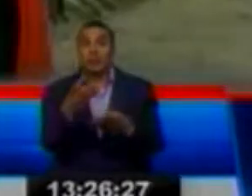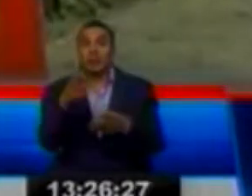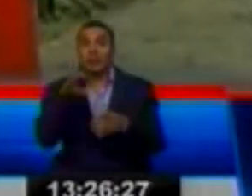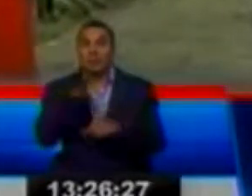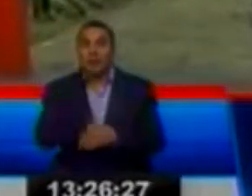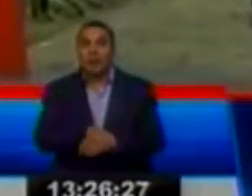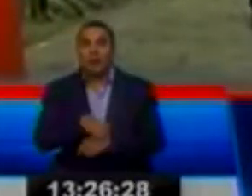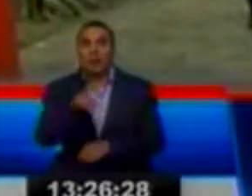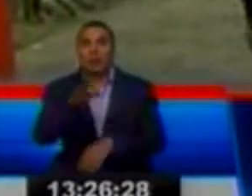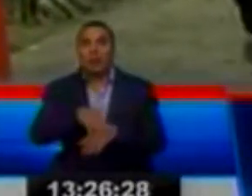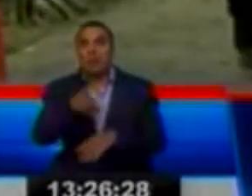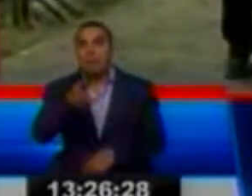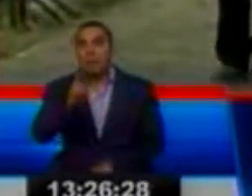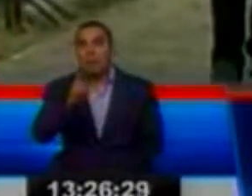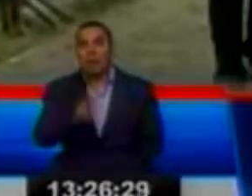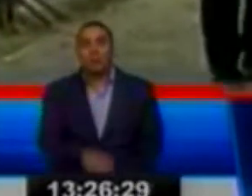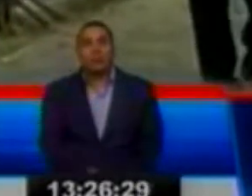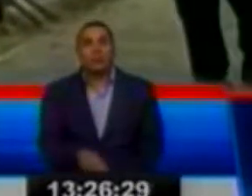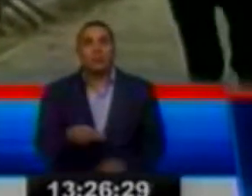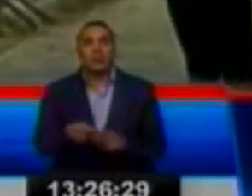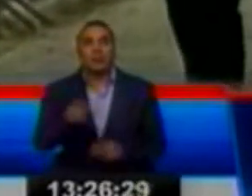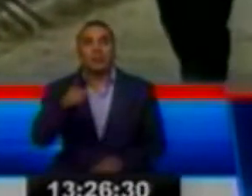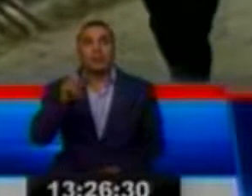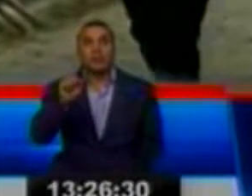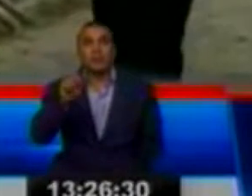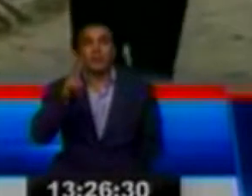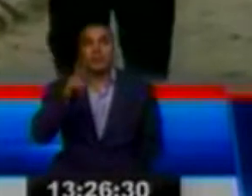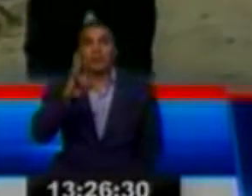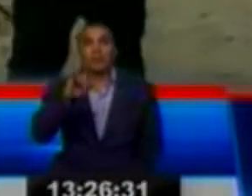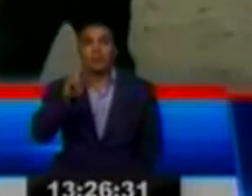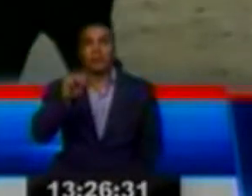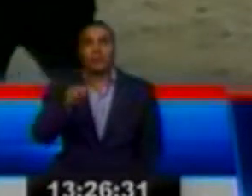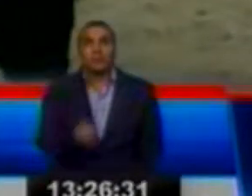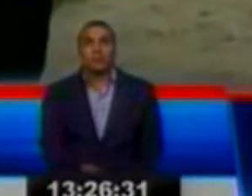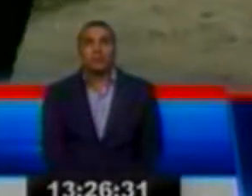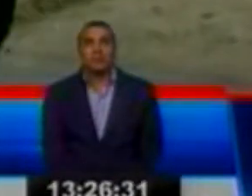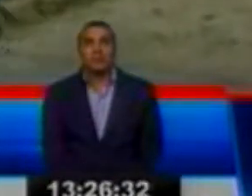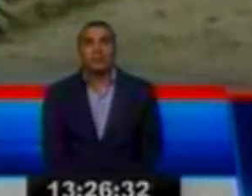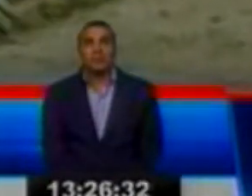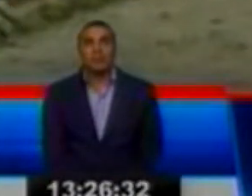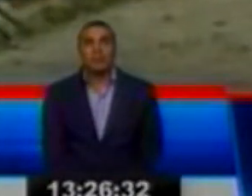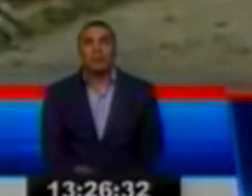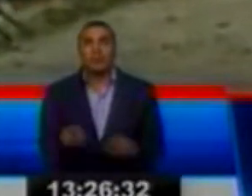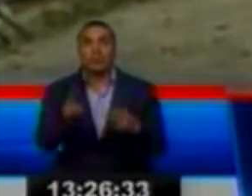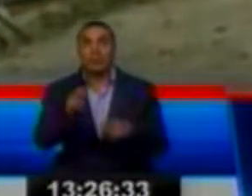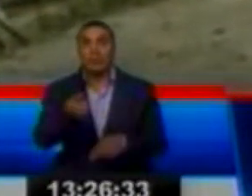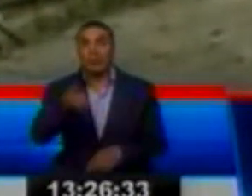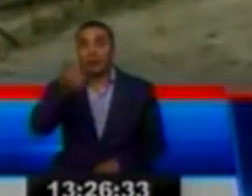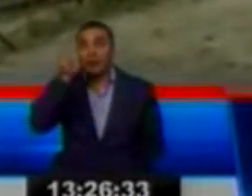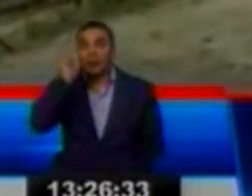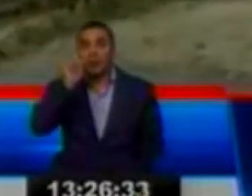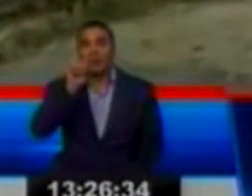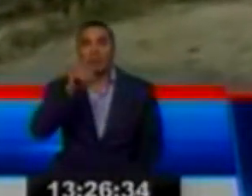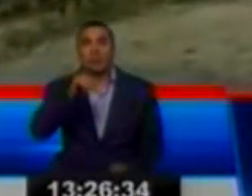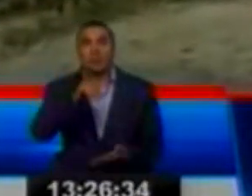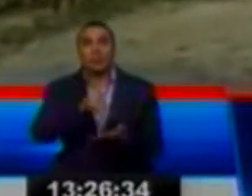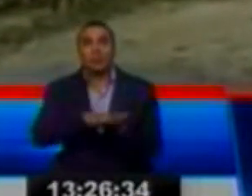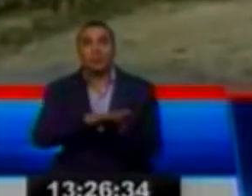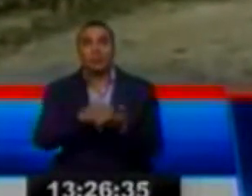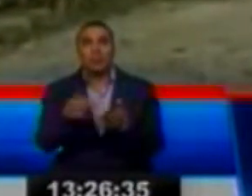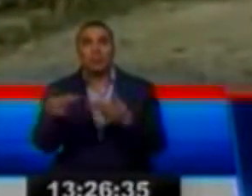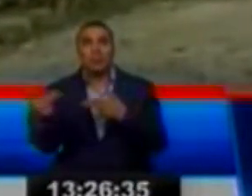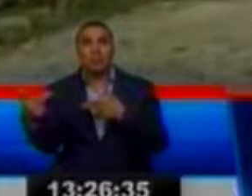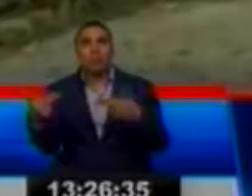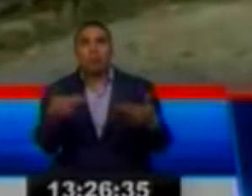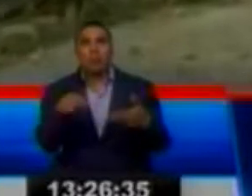el gatillero. De nombre es Kevin Alexander Ábalos Escandón. Cabe recalcar que el día de ayer se registró una balacera en